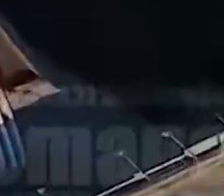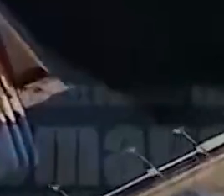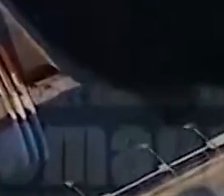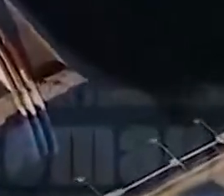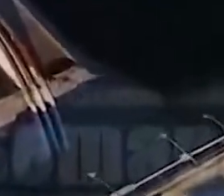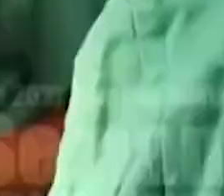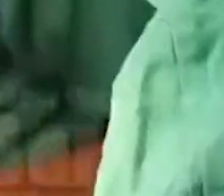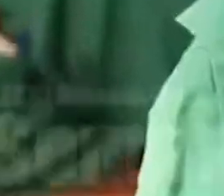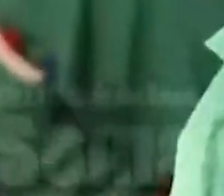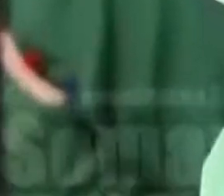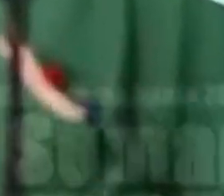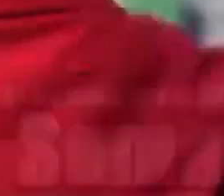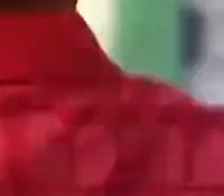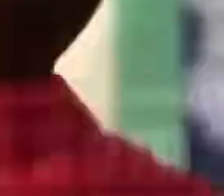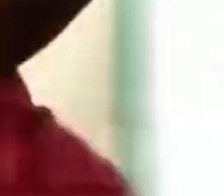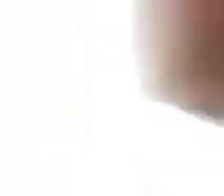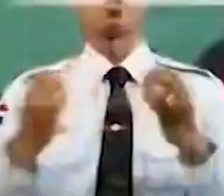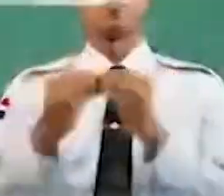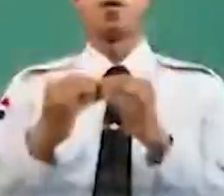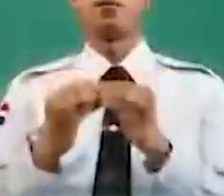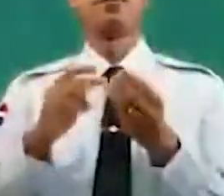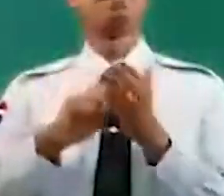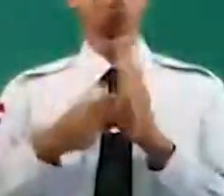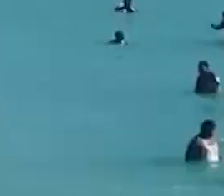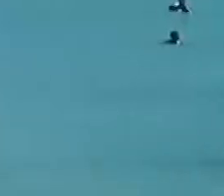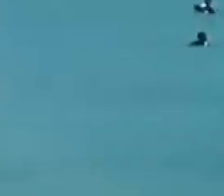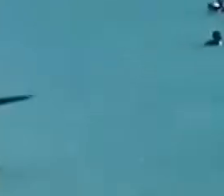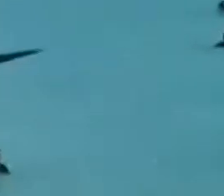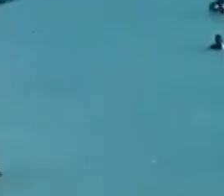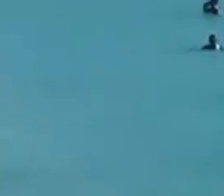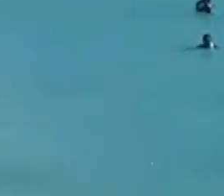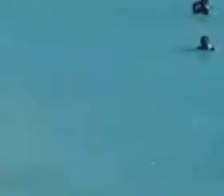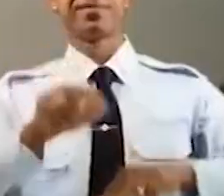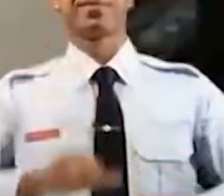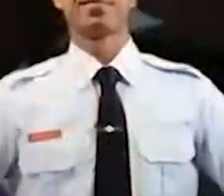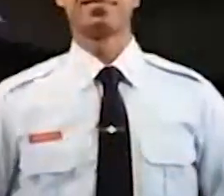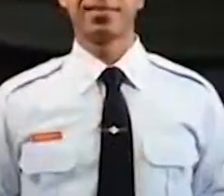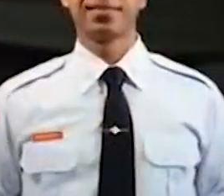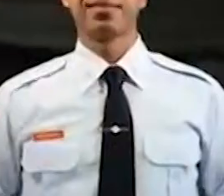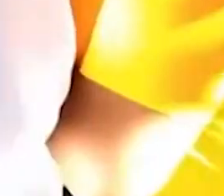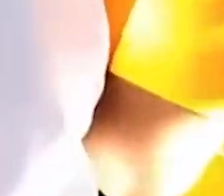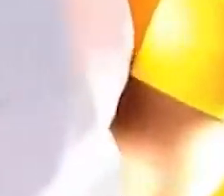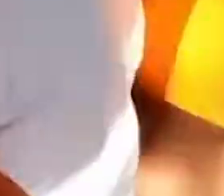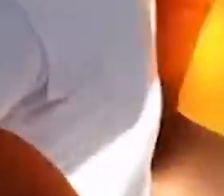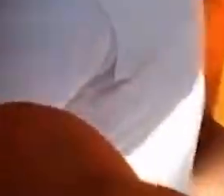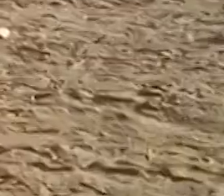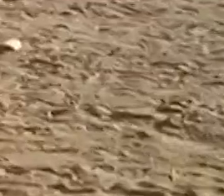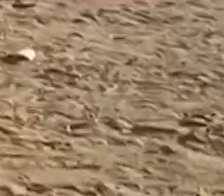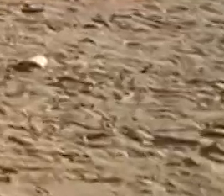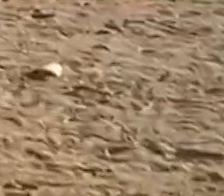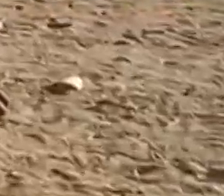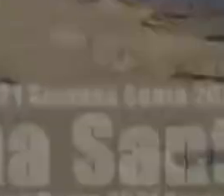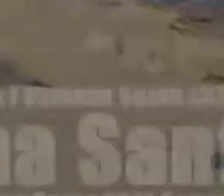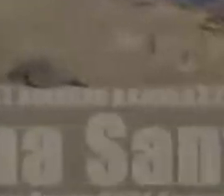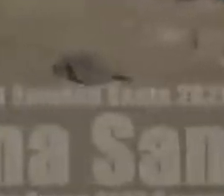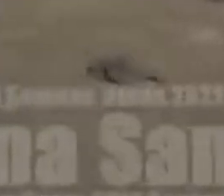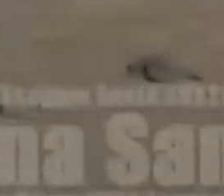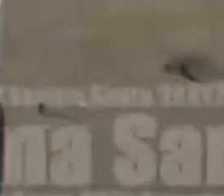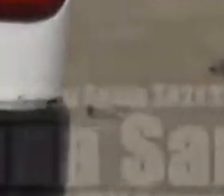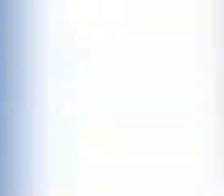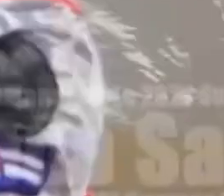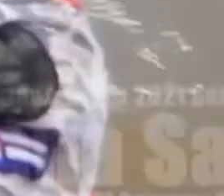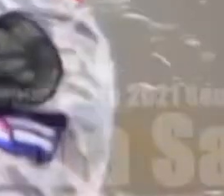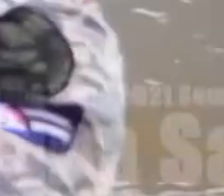y televisión dominicana hacer tv tendrá la más amplia cobertura informativa en semana santa a través de los canales de televisión